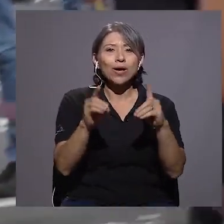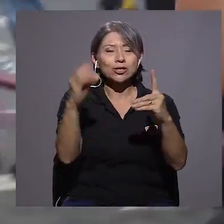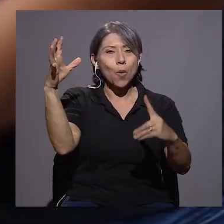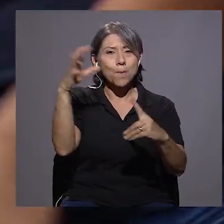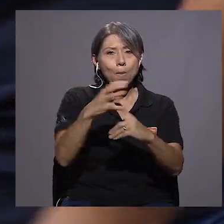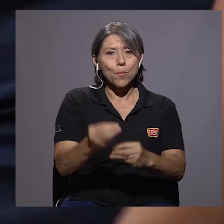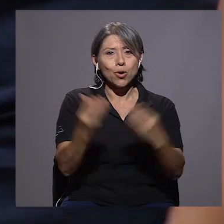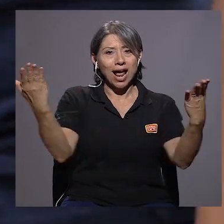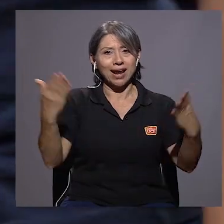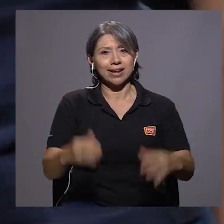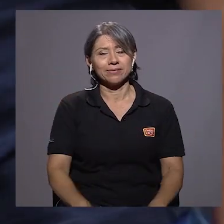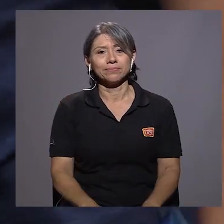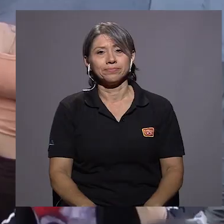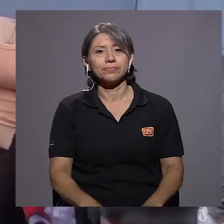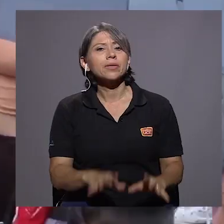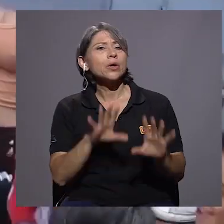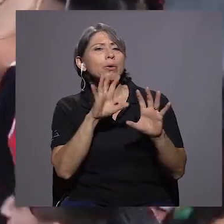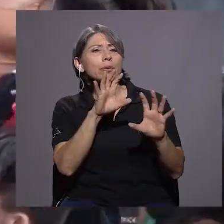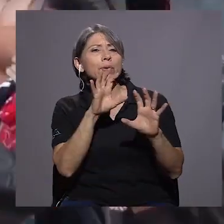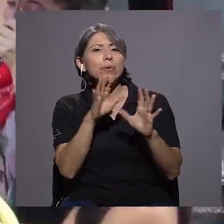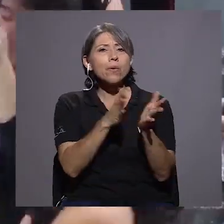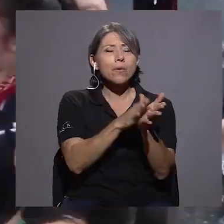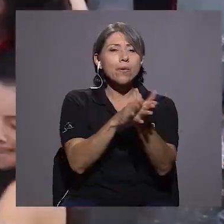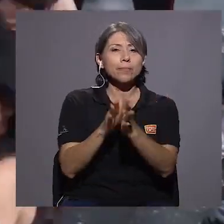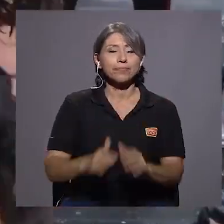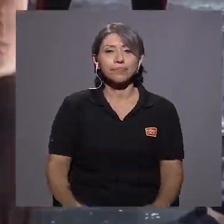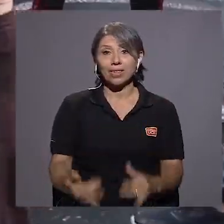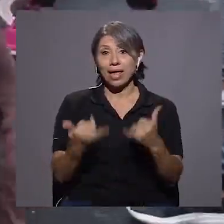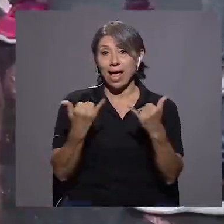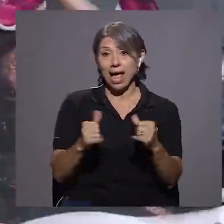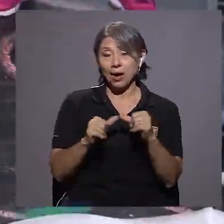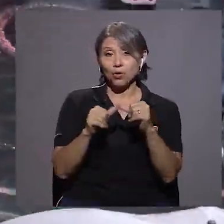escuchan. Vamos por una educación popular.